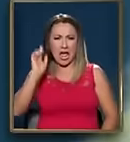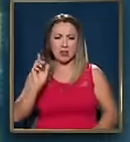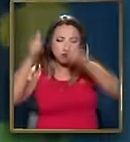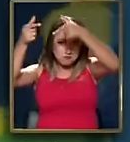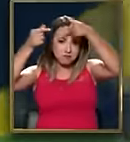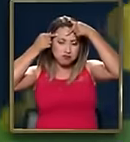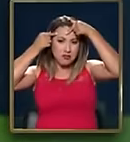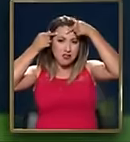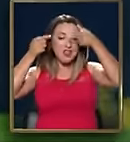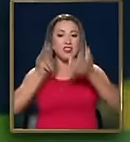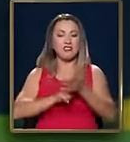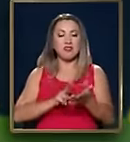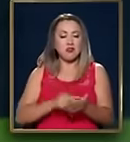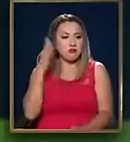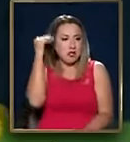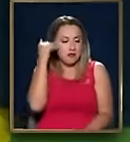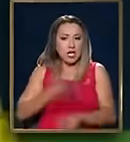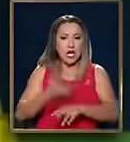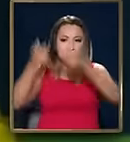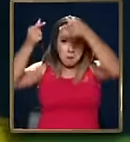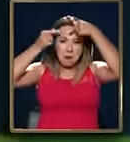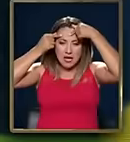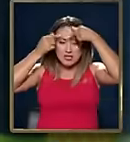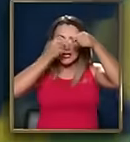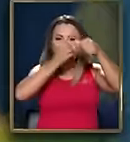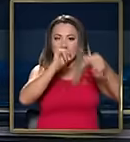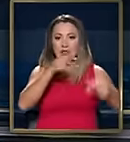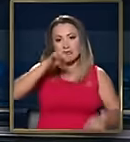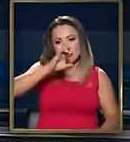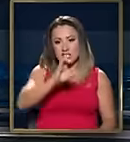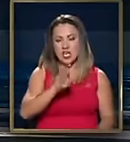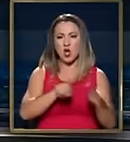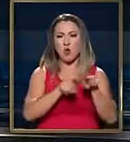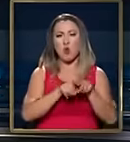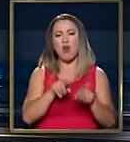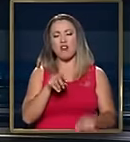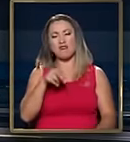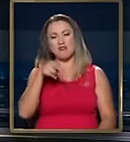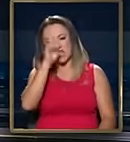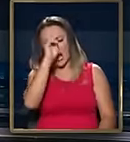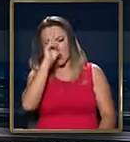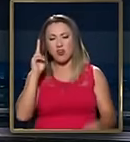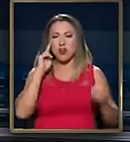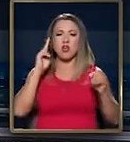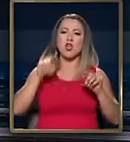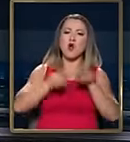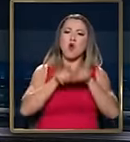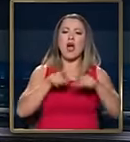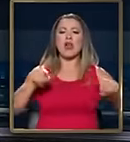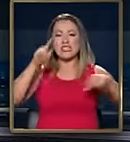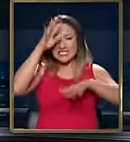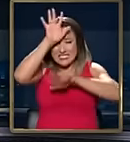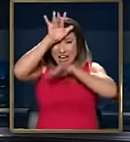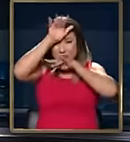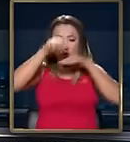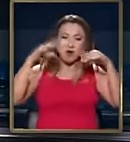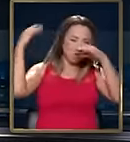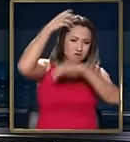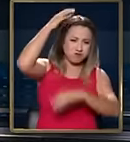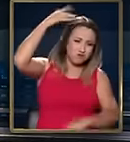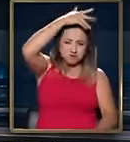De verdad que yo no sabía que tenía planchas de zinc, weón. Igual para mí era raro, en agosto los gatos weón de arriba la cabeza, como corrían para allá y para no, weón.